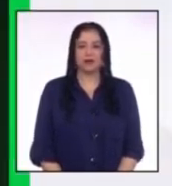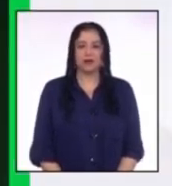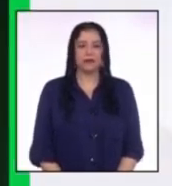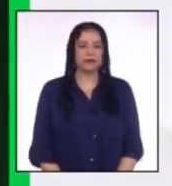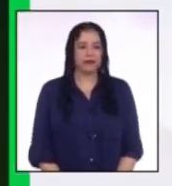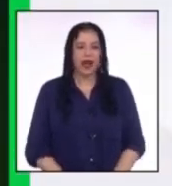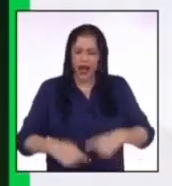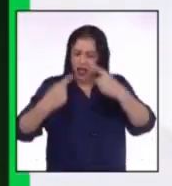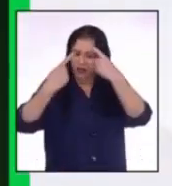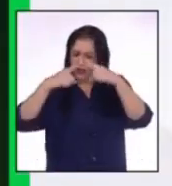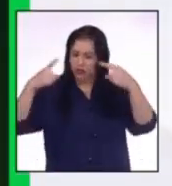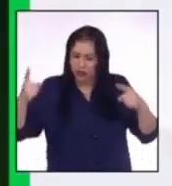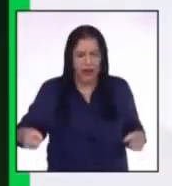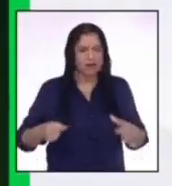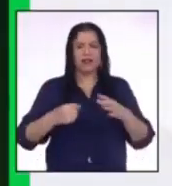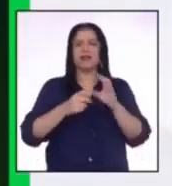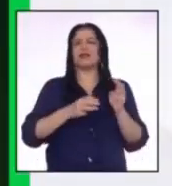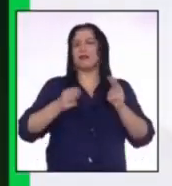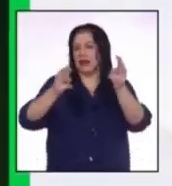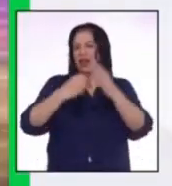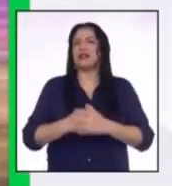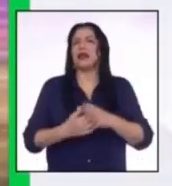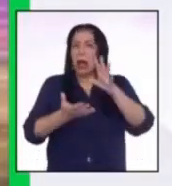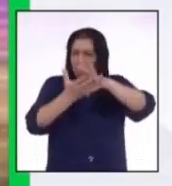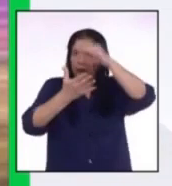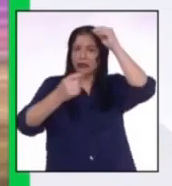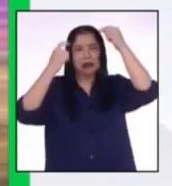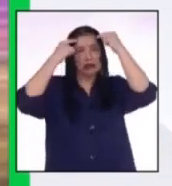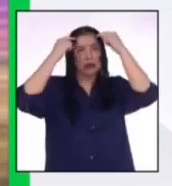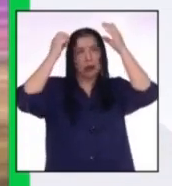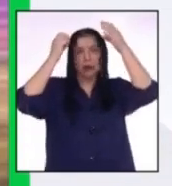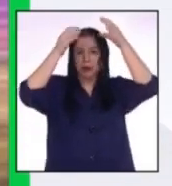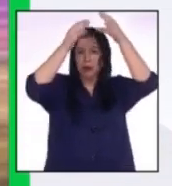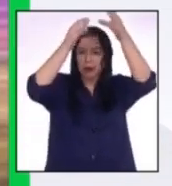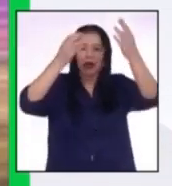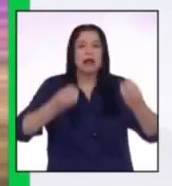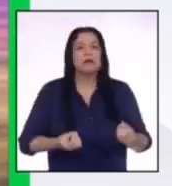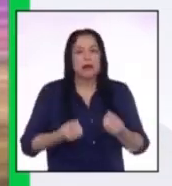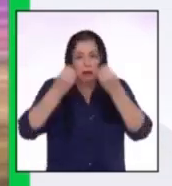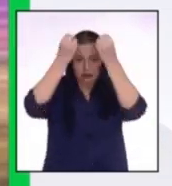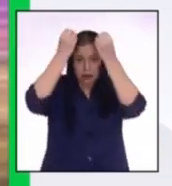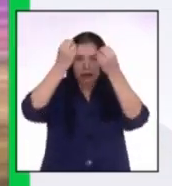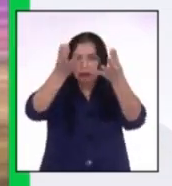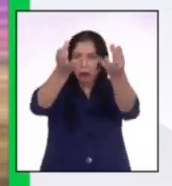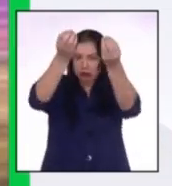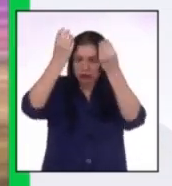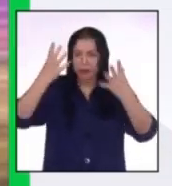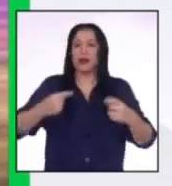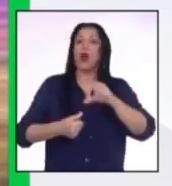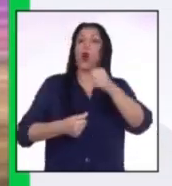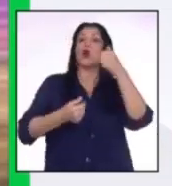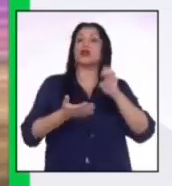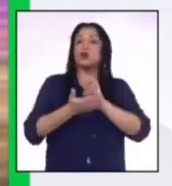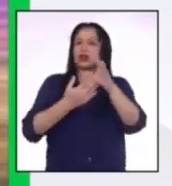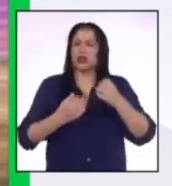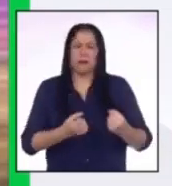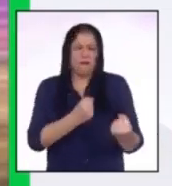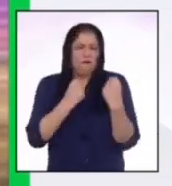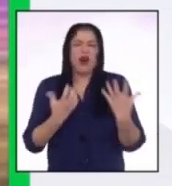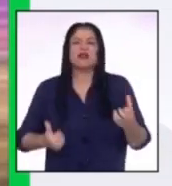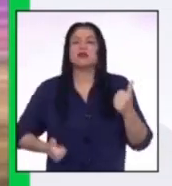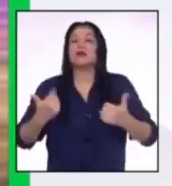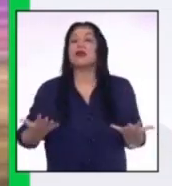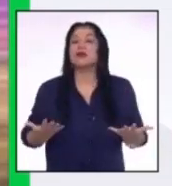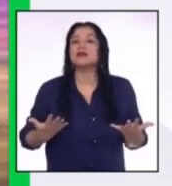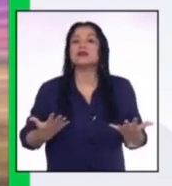es que hay distintas formas de educación en la educación para el cerebro en la cual transmite esa información pero hay otra educación que es más potente y es la